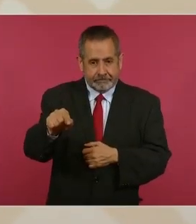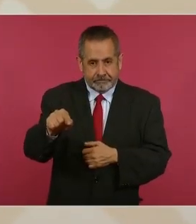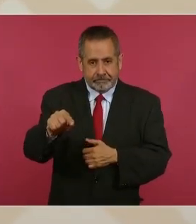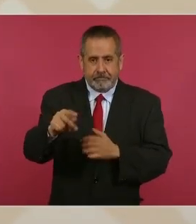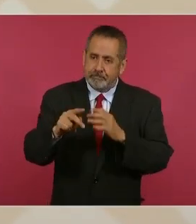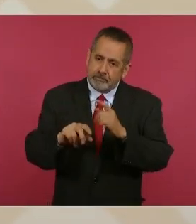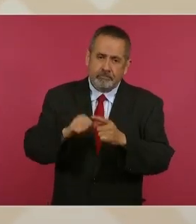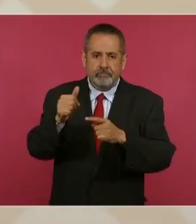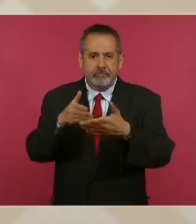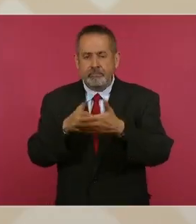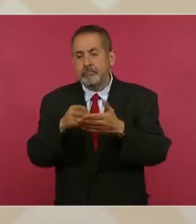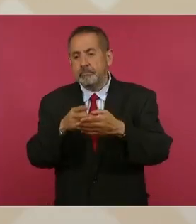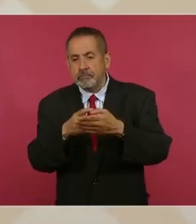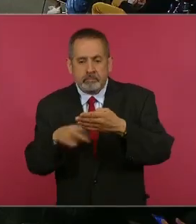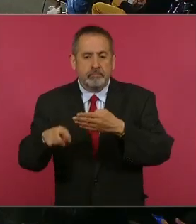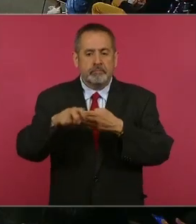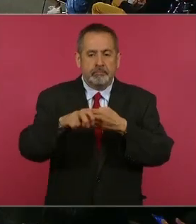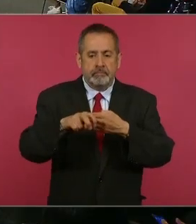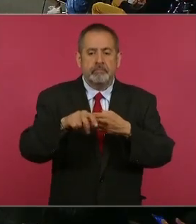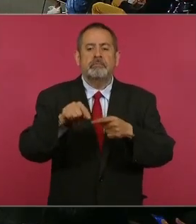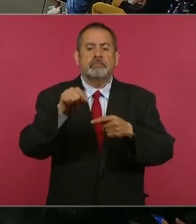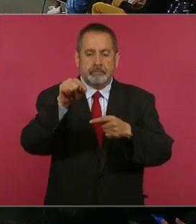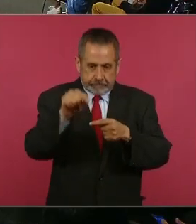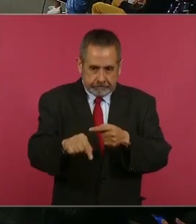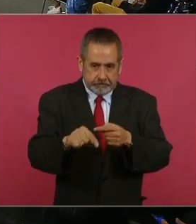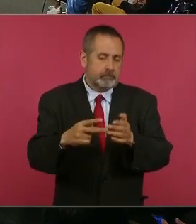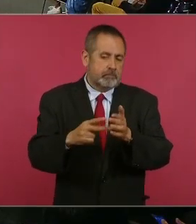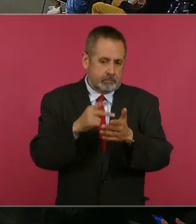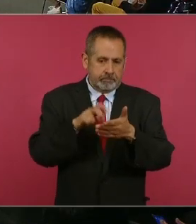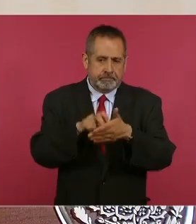Rota la carretera, pudimos pasar